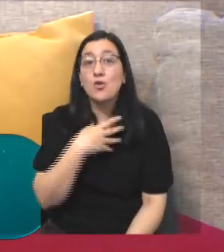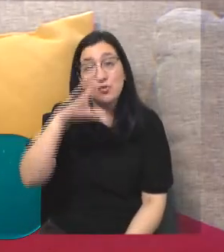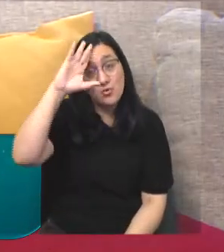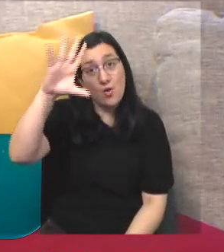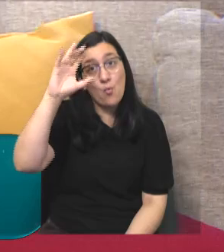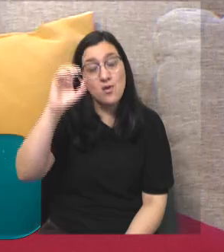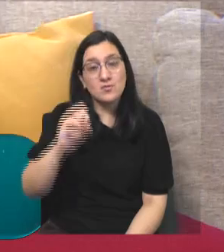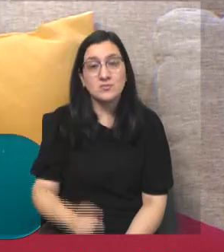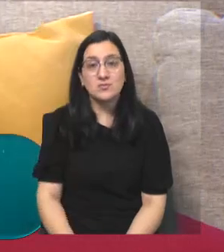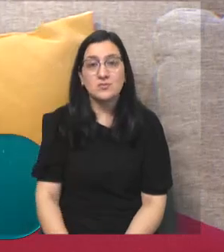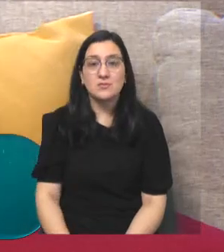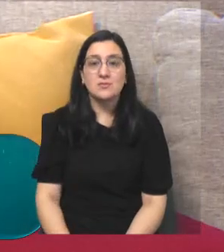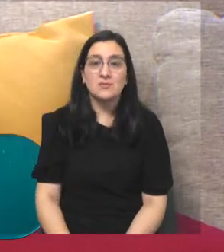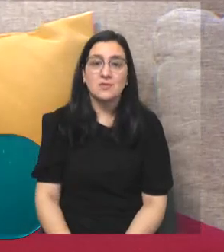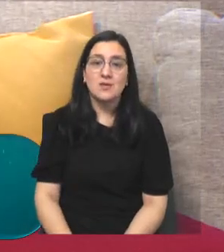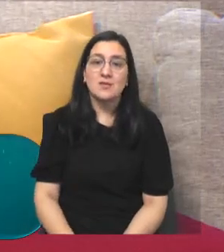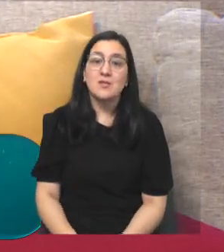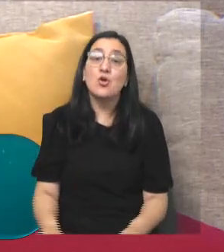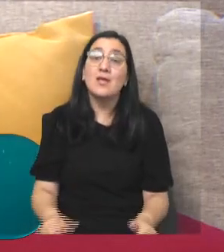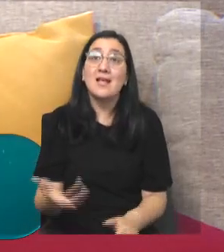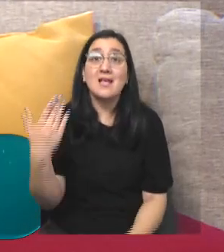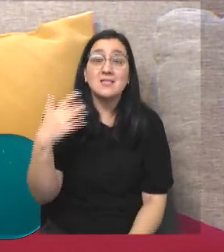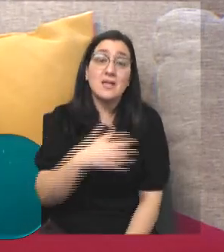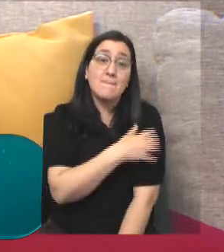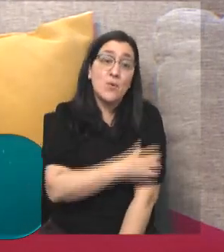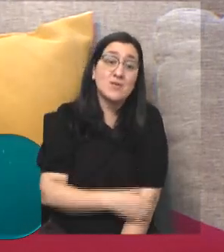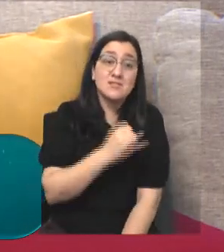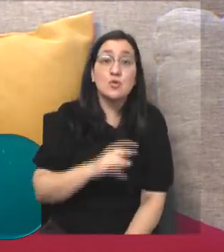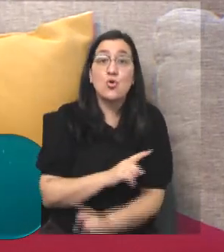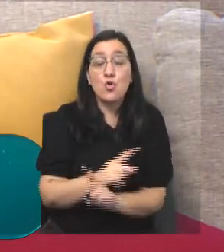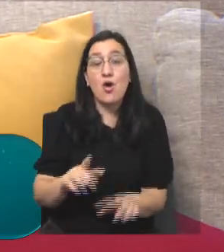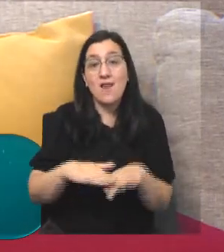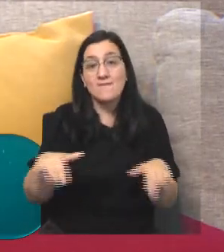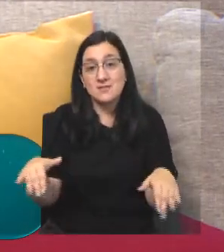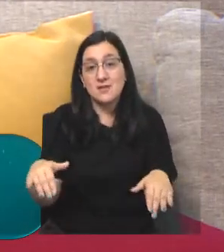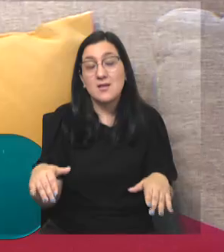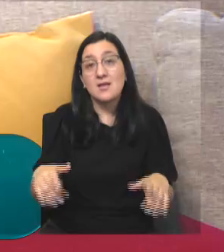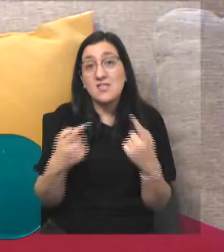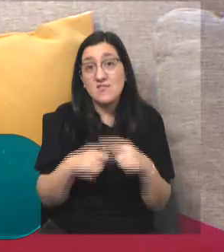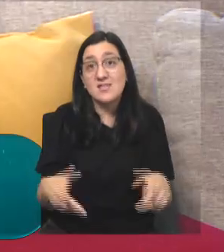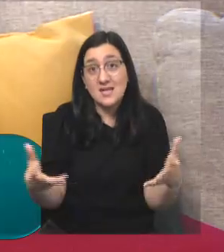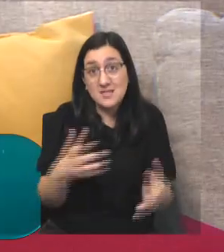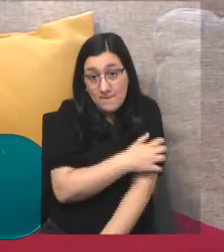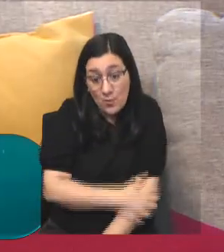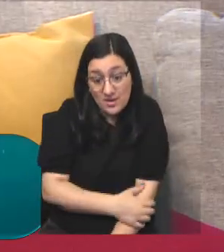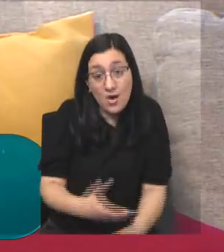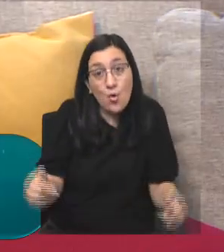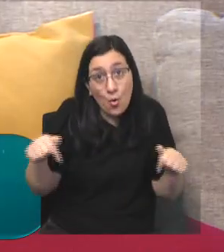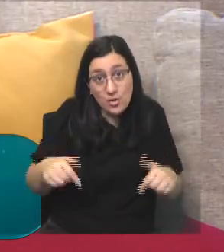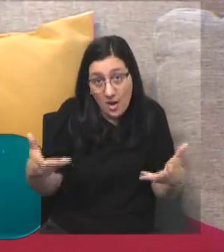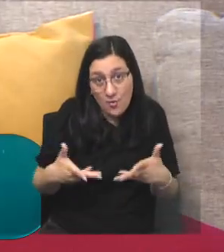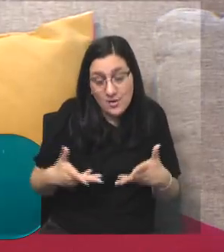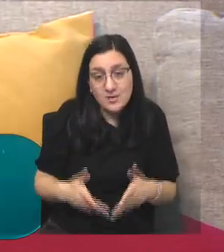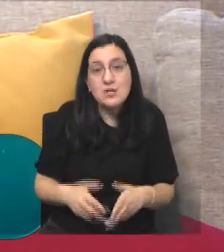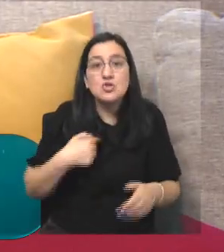recuerdos, de lo que era ser pobre o no ser pobre en la infancia, que es distinto a lo que es ser pobre hoy. Así que una belleza, lo recomiendo